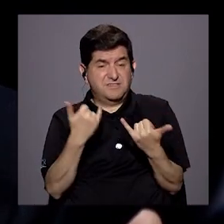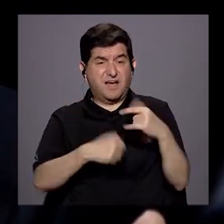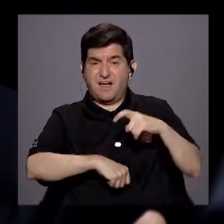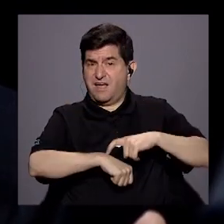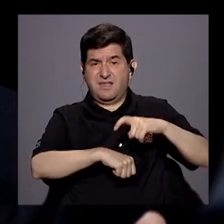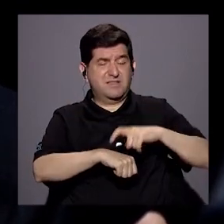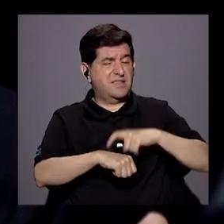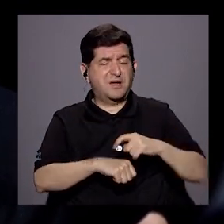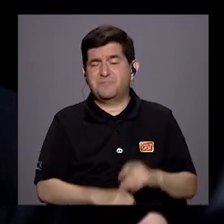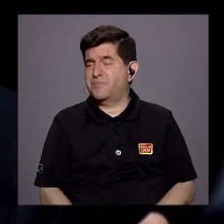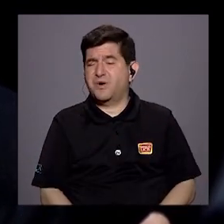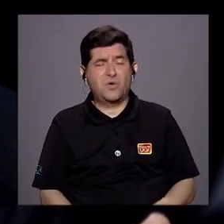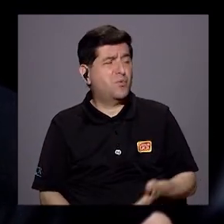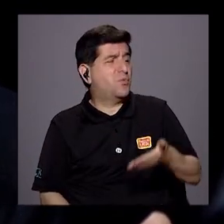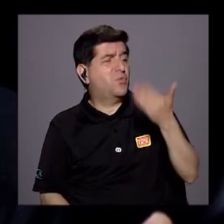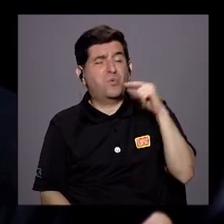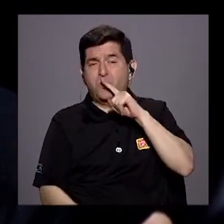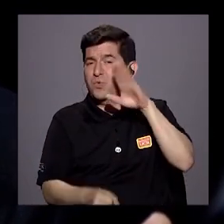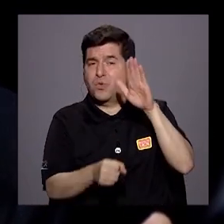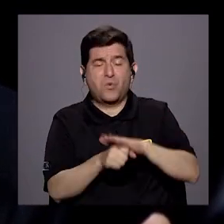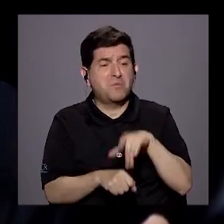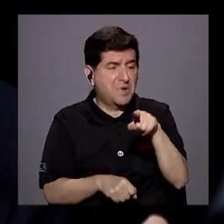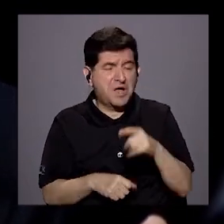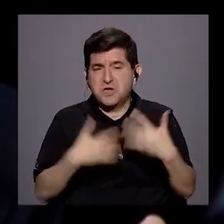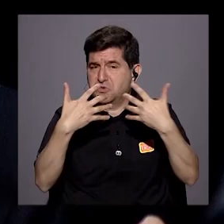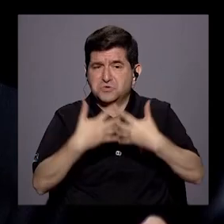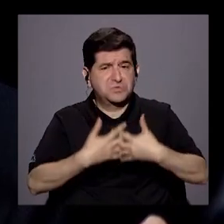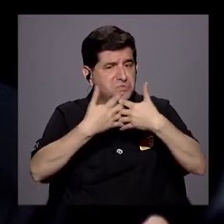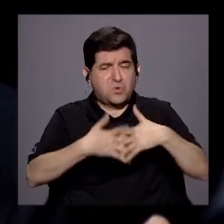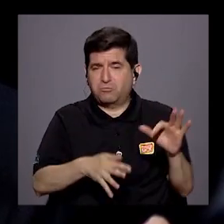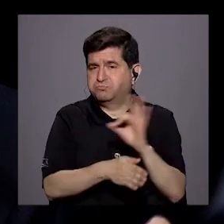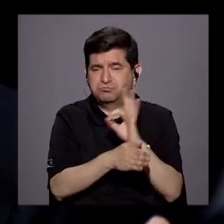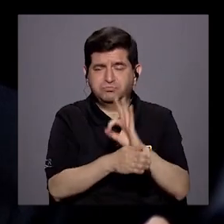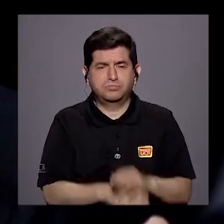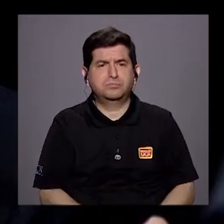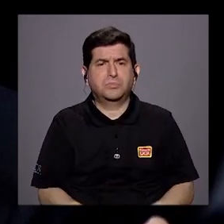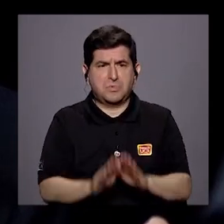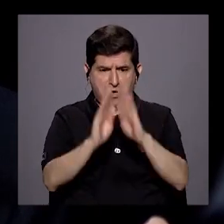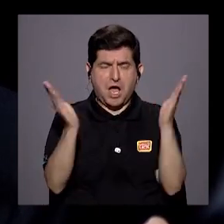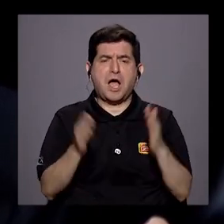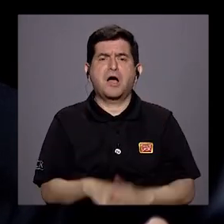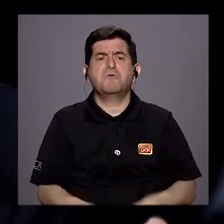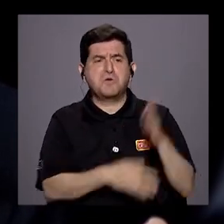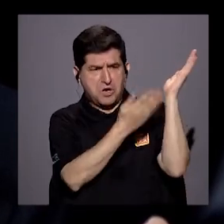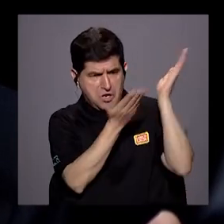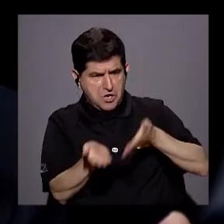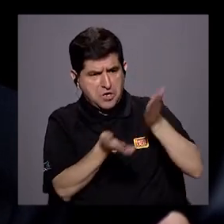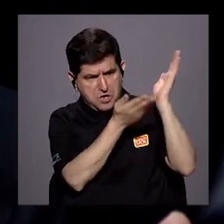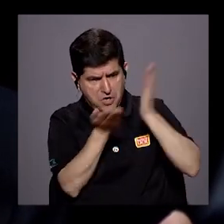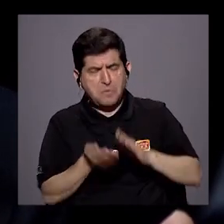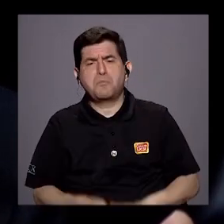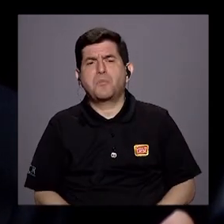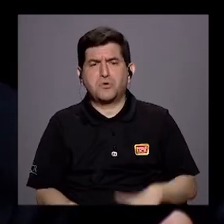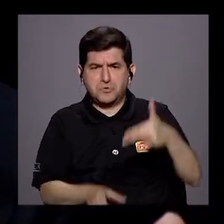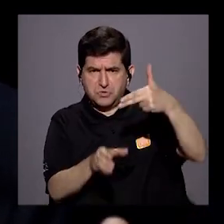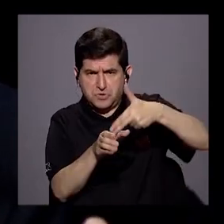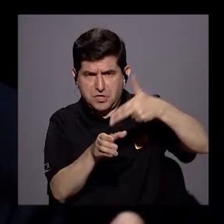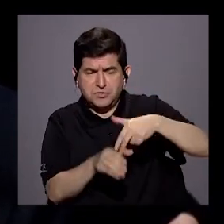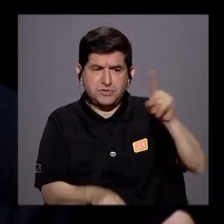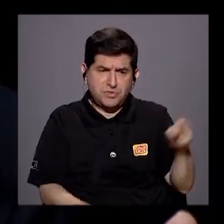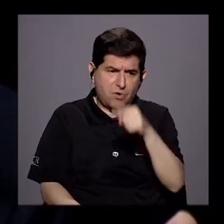esa etapa no la cumple hace muchos ratos porque nos refina nada de manera que deberíamos abrir la importación de los combustibles